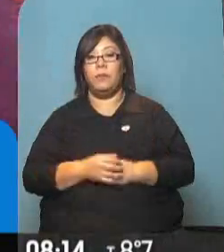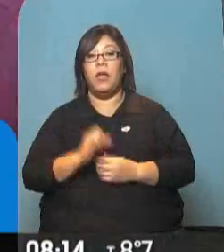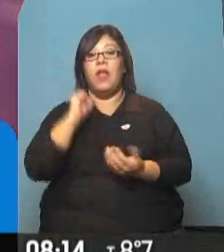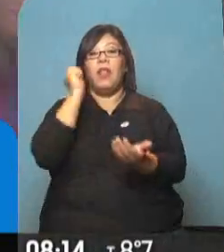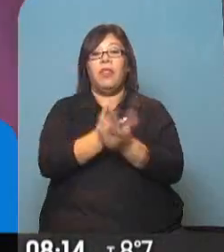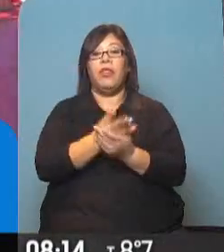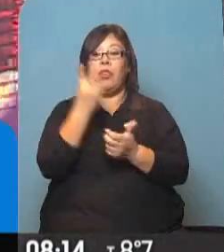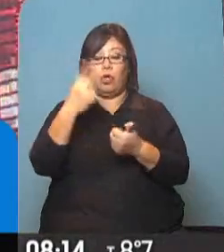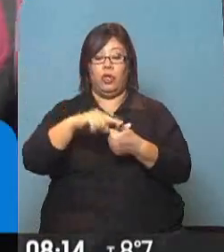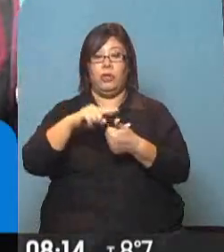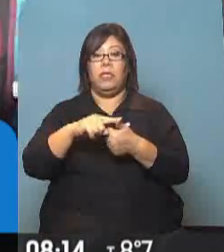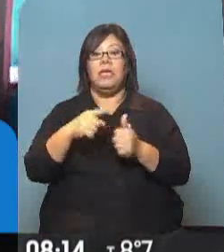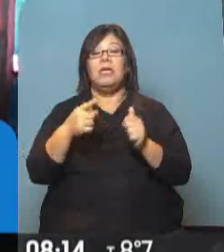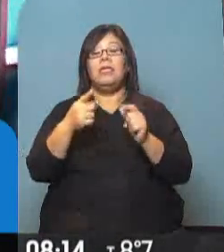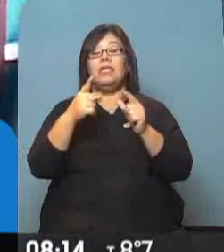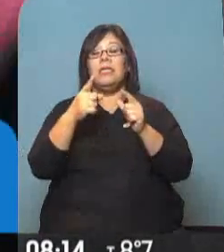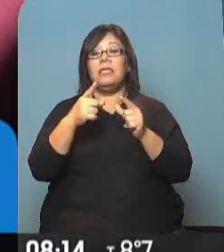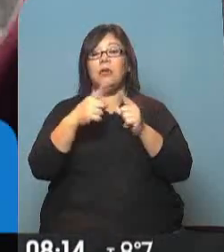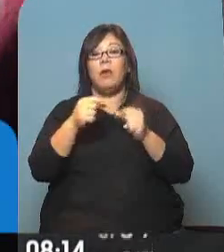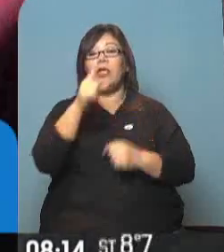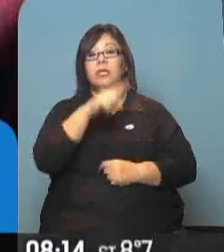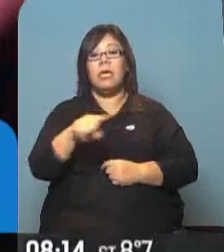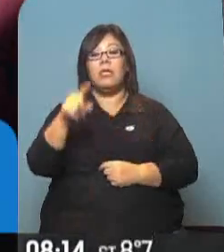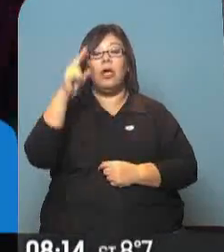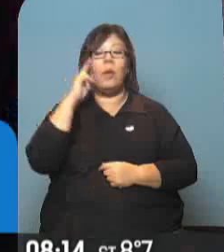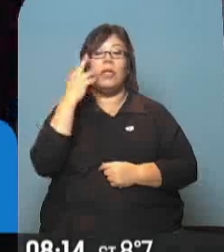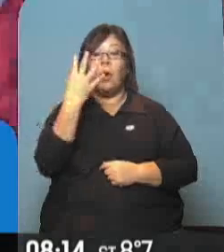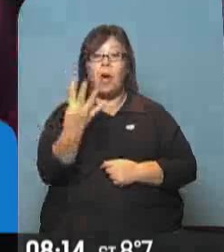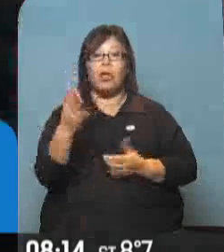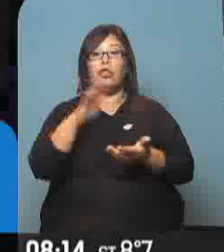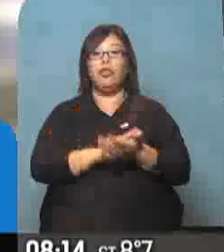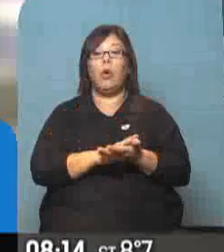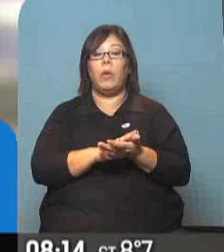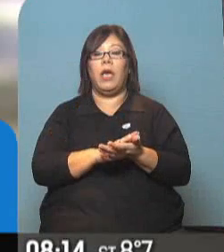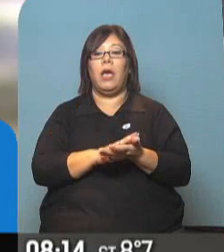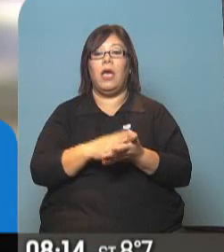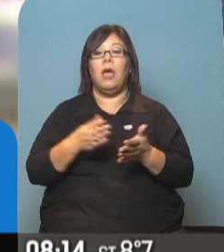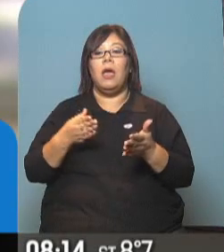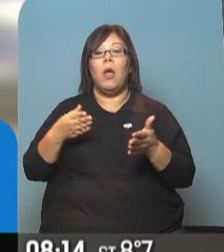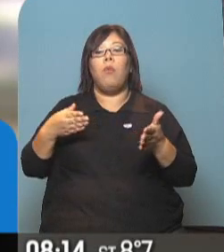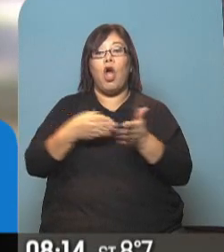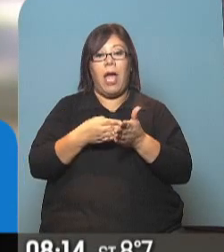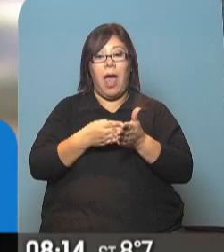delitos, el 194 del Código Penal, que es la afectación al transporte público de transporte,